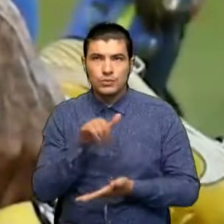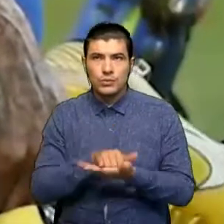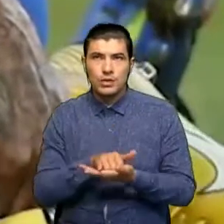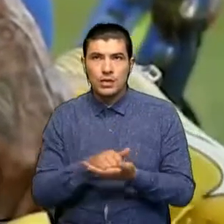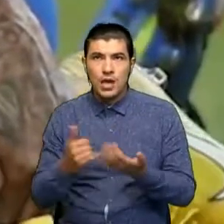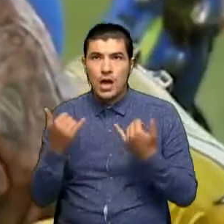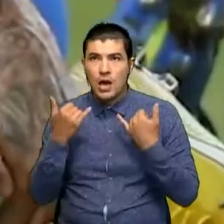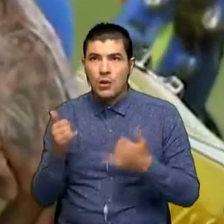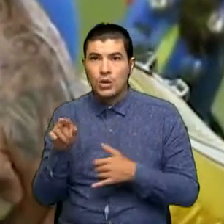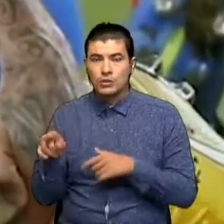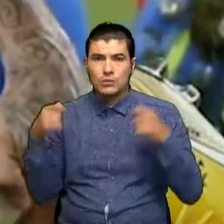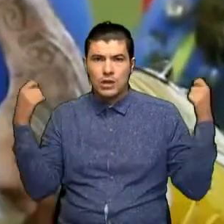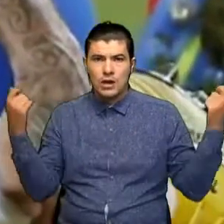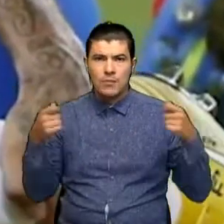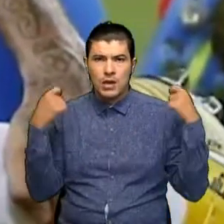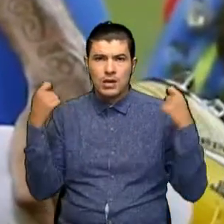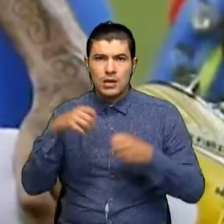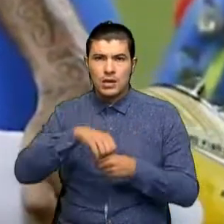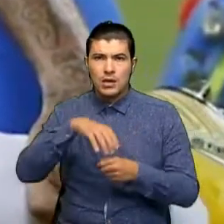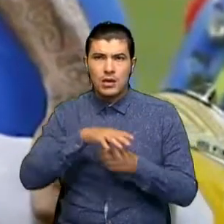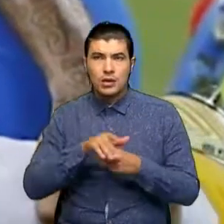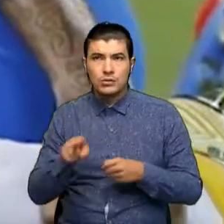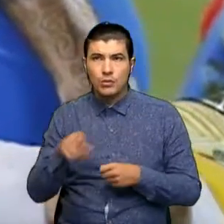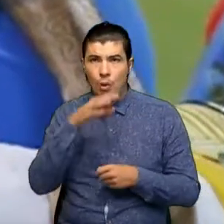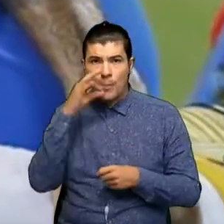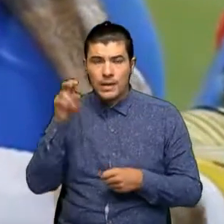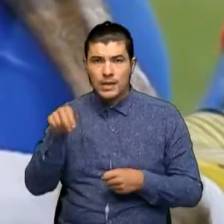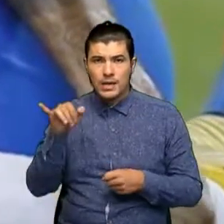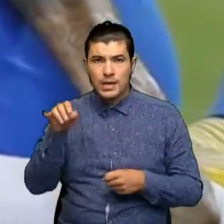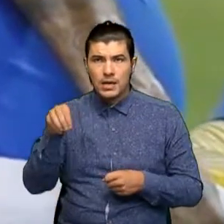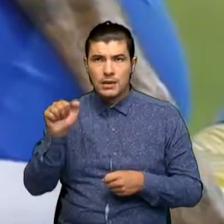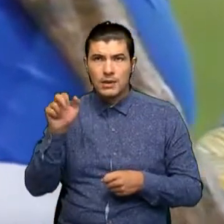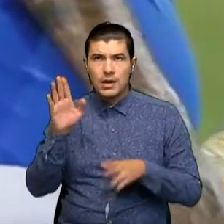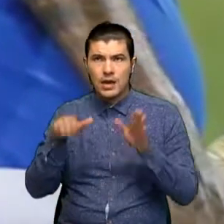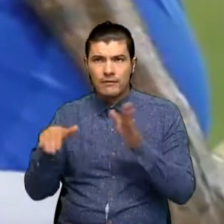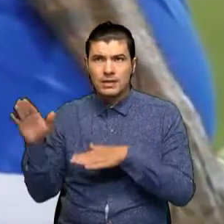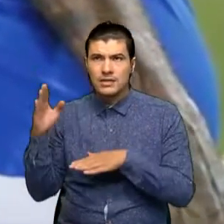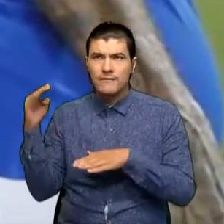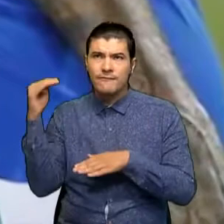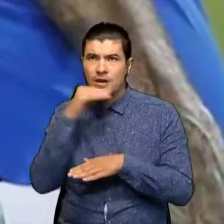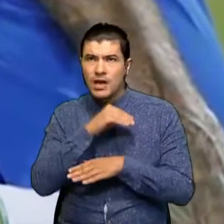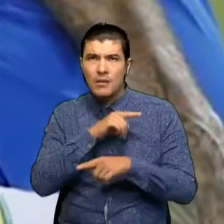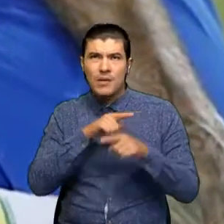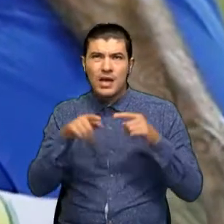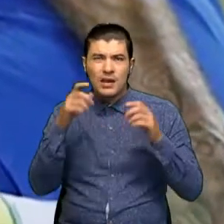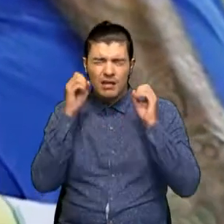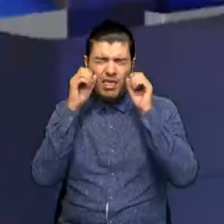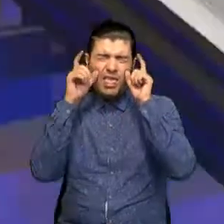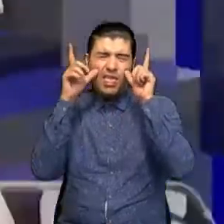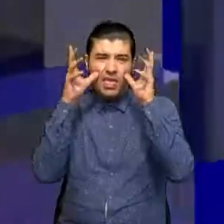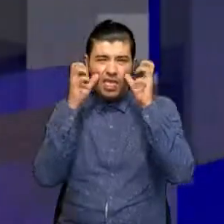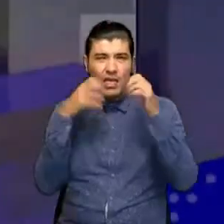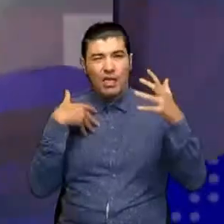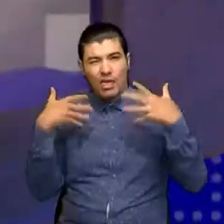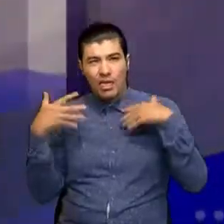A través de una campaña publicitaria, Neymar Jr. confiesa que a veces simula faltas y que exagera en el terreno de juego.